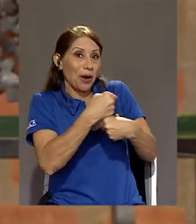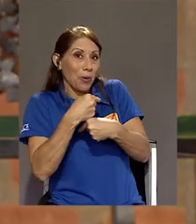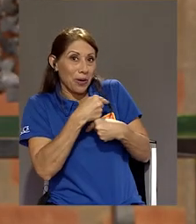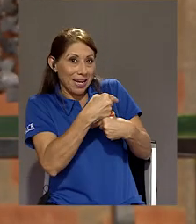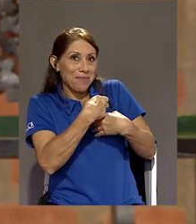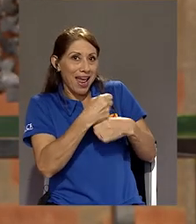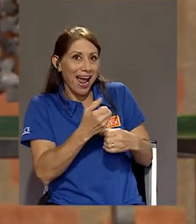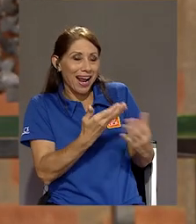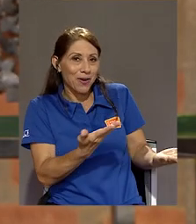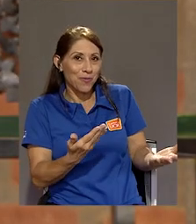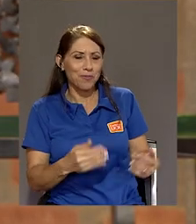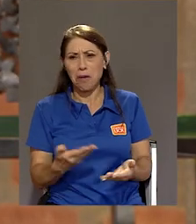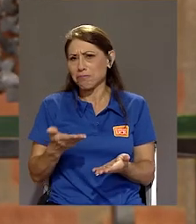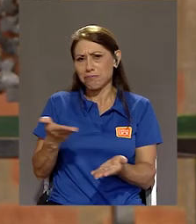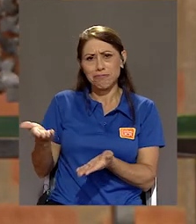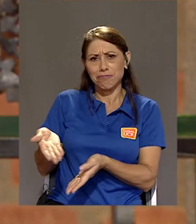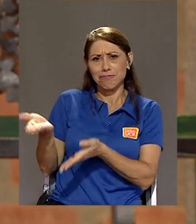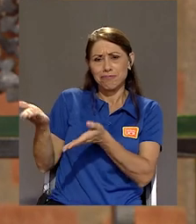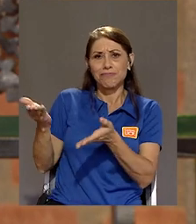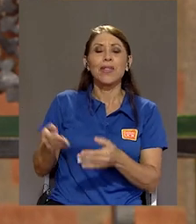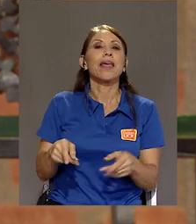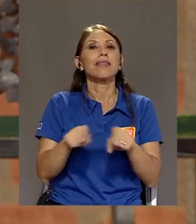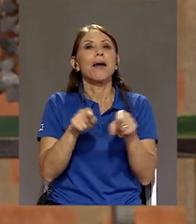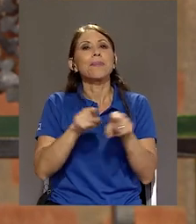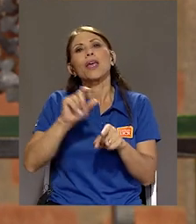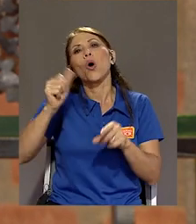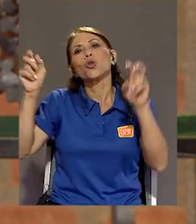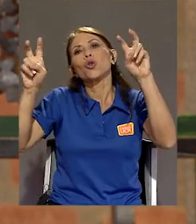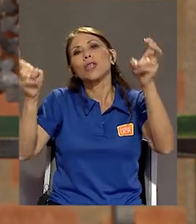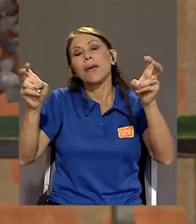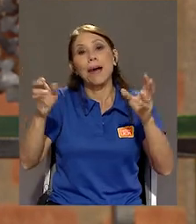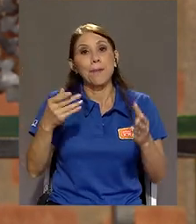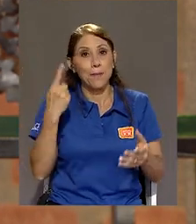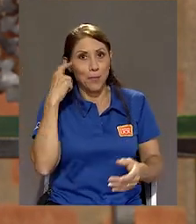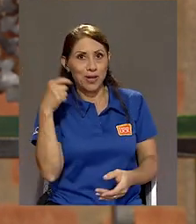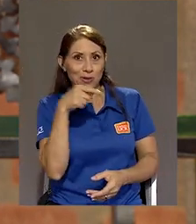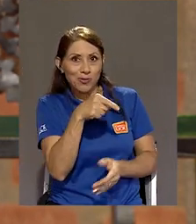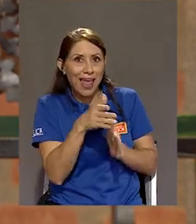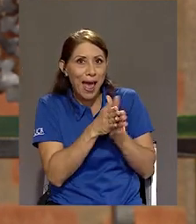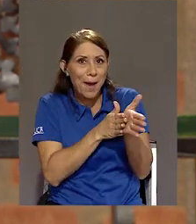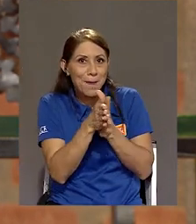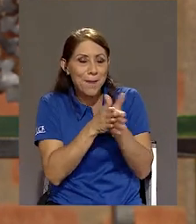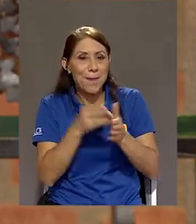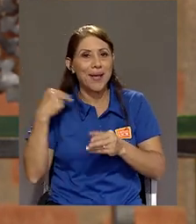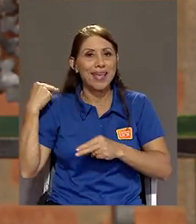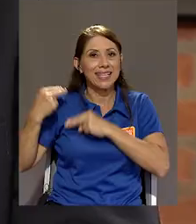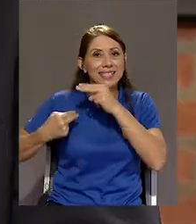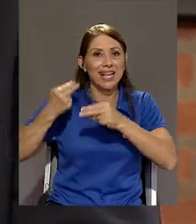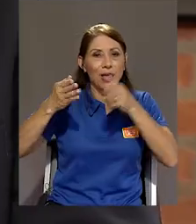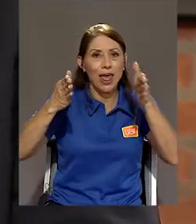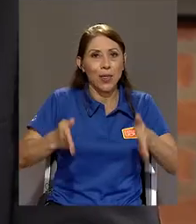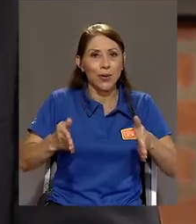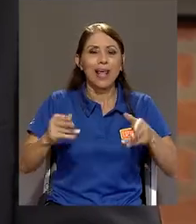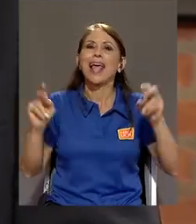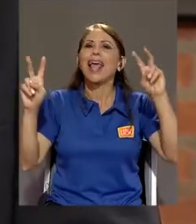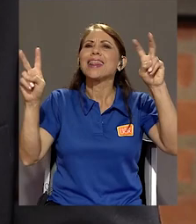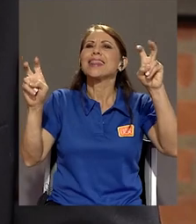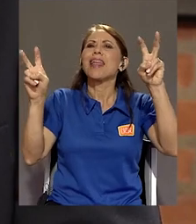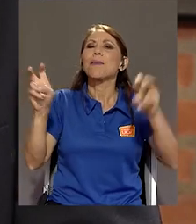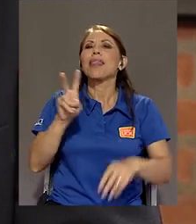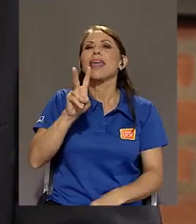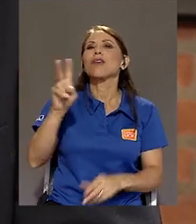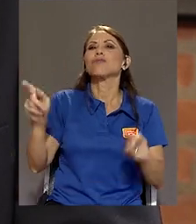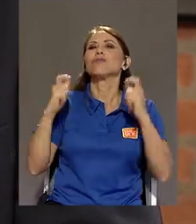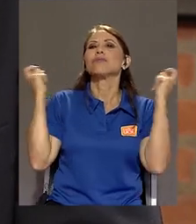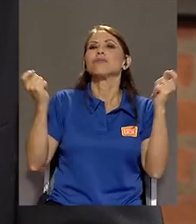el otro tema que quería mencionar, tomando ventaja de su condición de historiador, es que me parece, y en esto el tema de